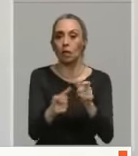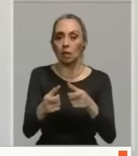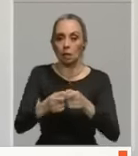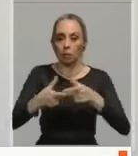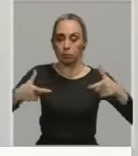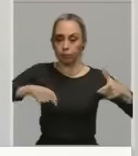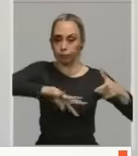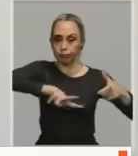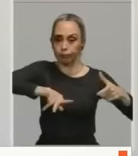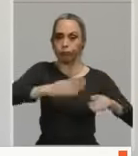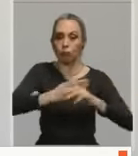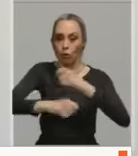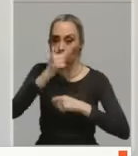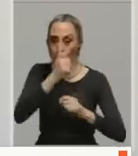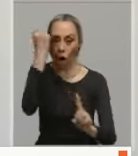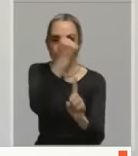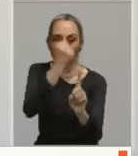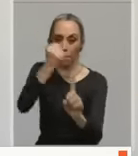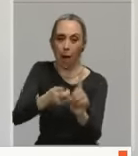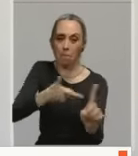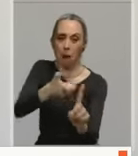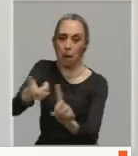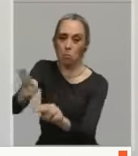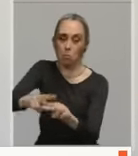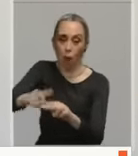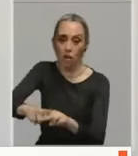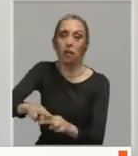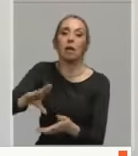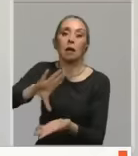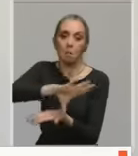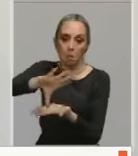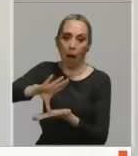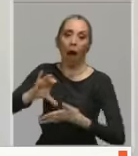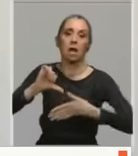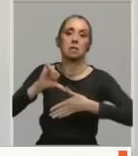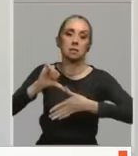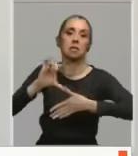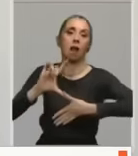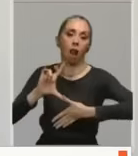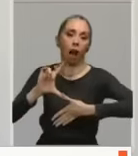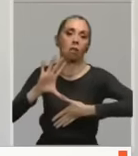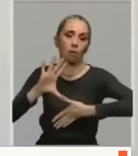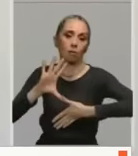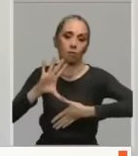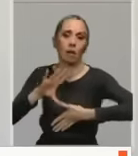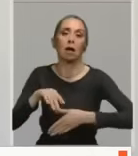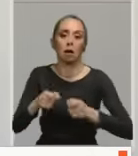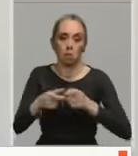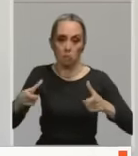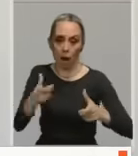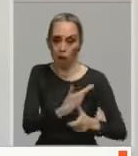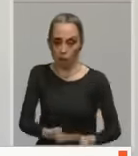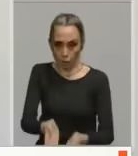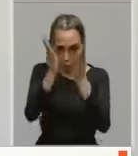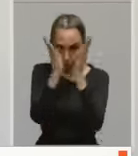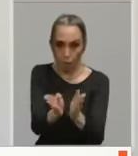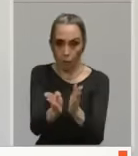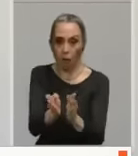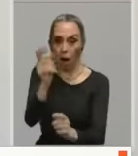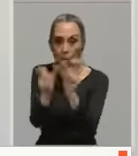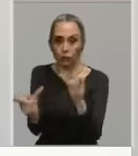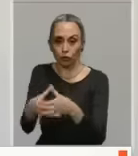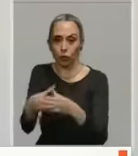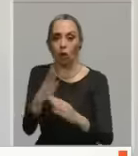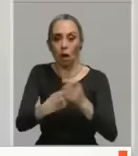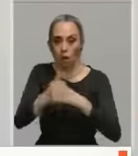nuestros países y se requieren tomar medidas fuertes ante el crimen, pero también se tienen que tomar medidas